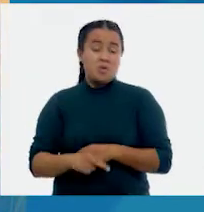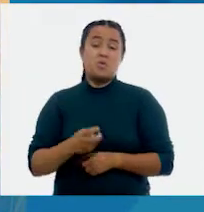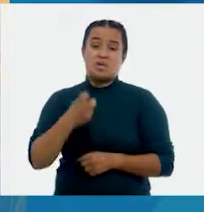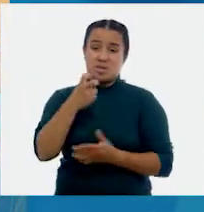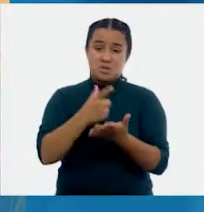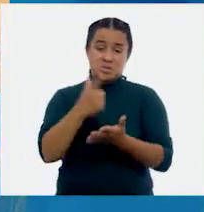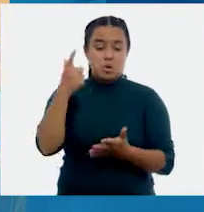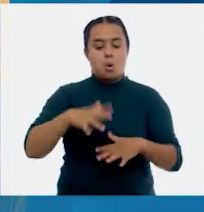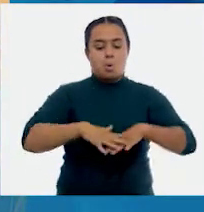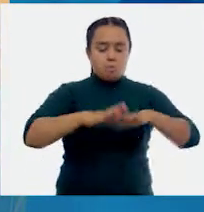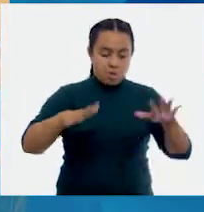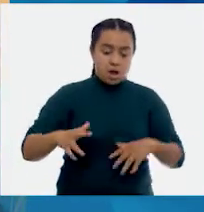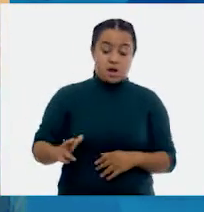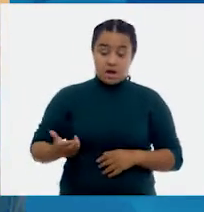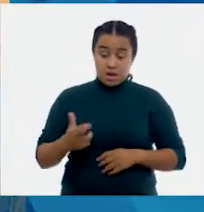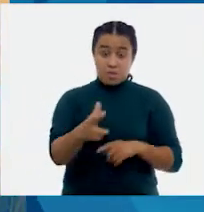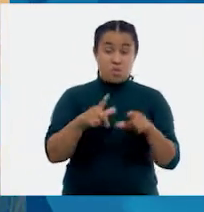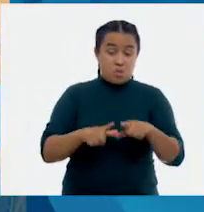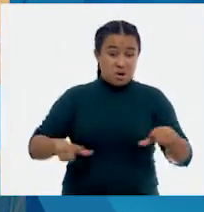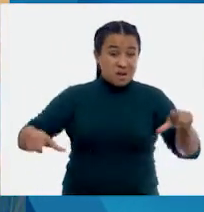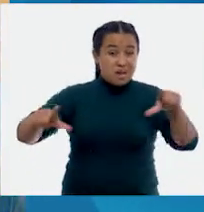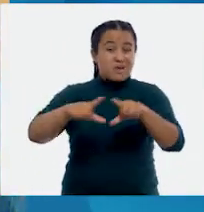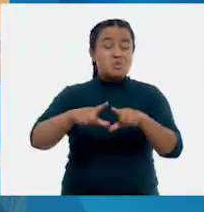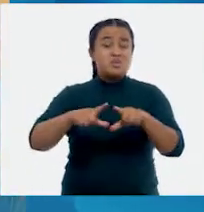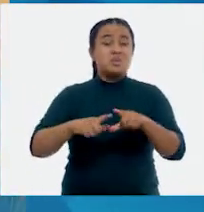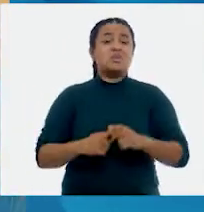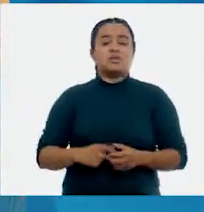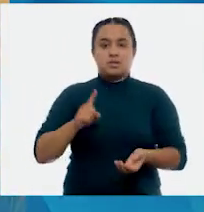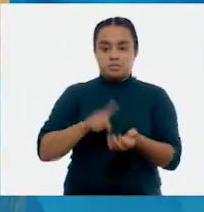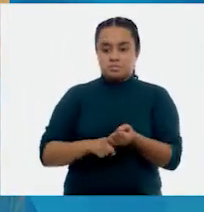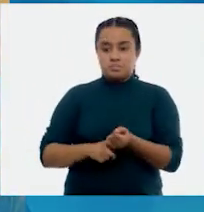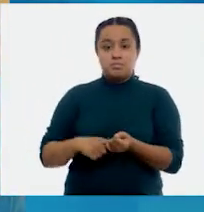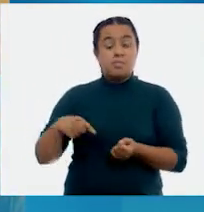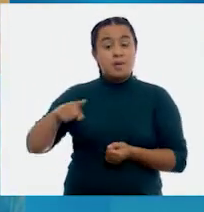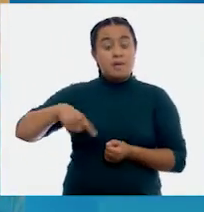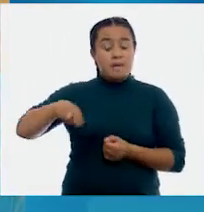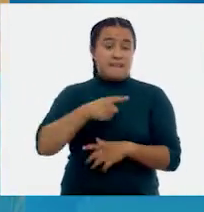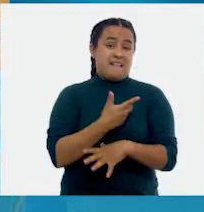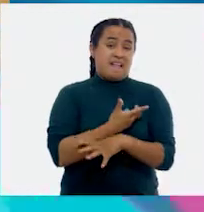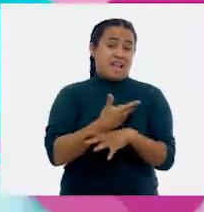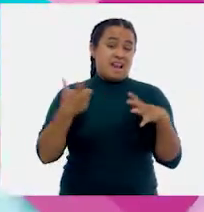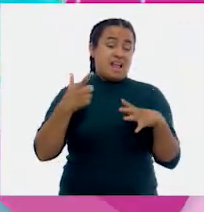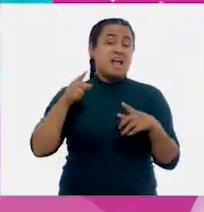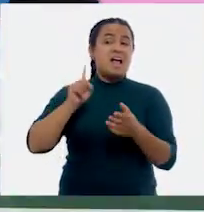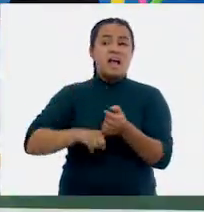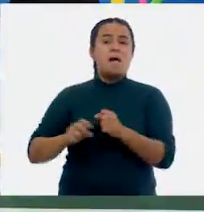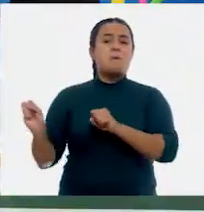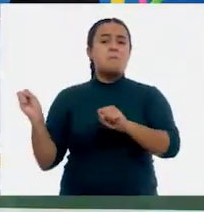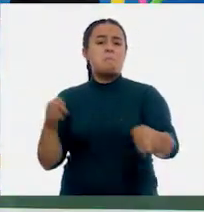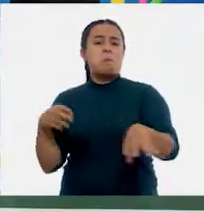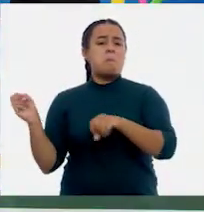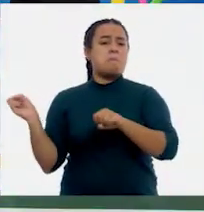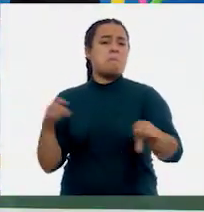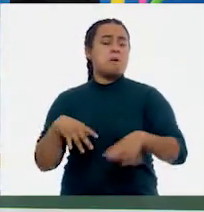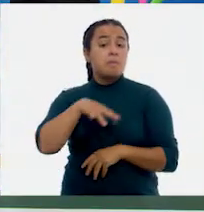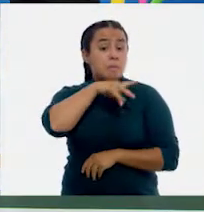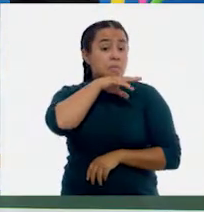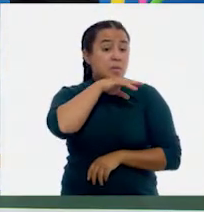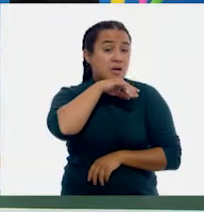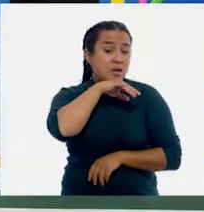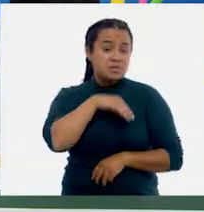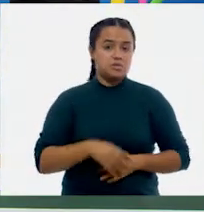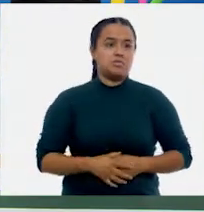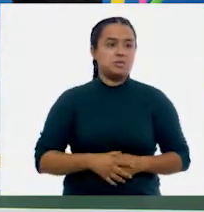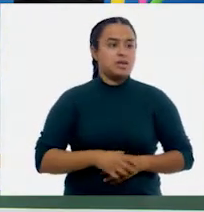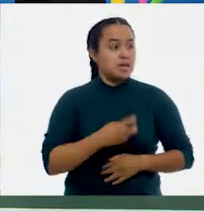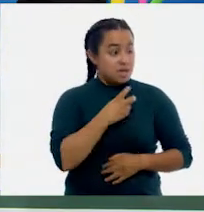mar, los ríos y los lagos son considerados los grandes basureros. Con cada clase